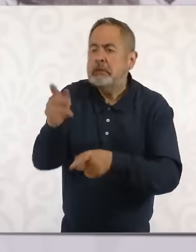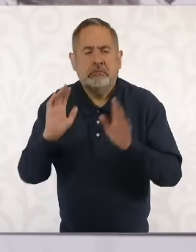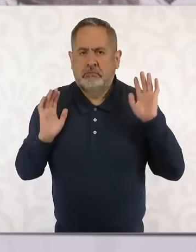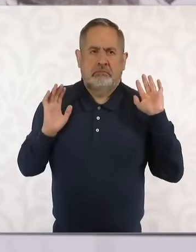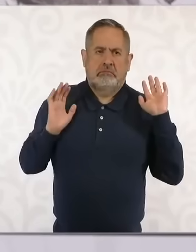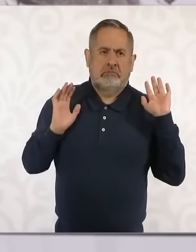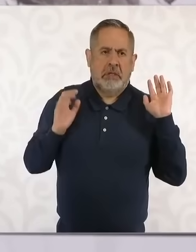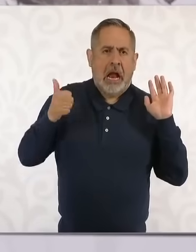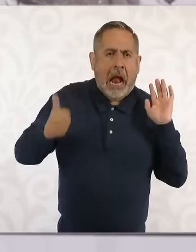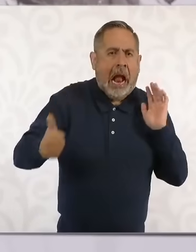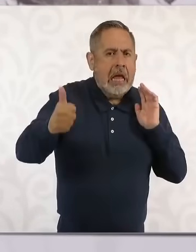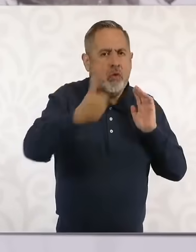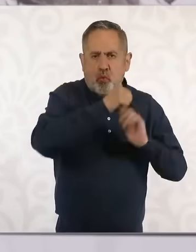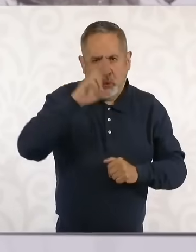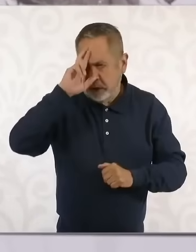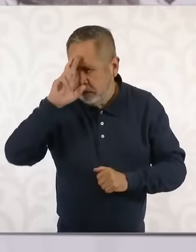otro lado,